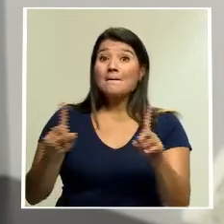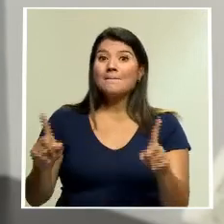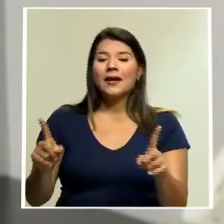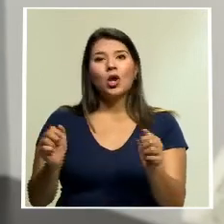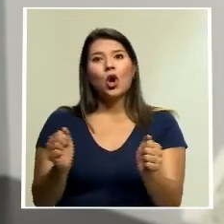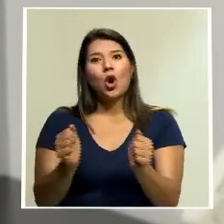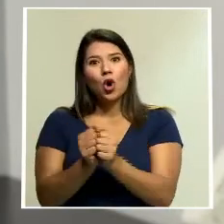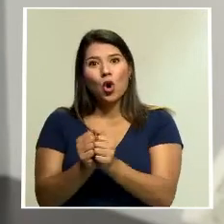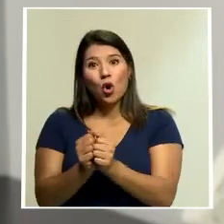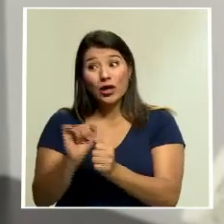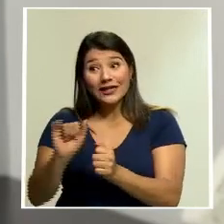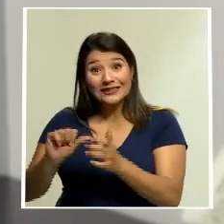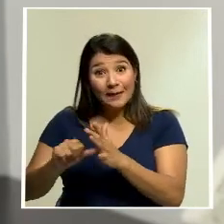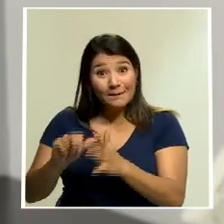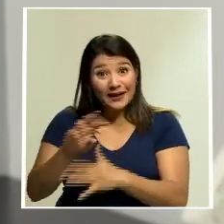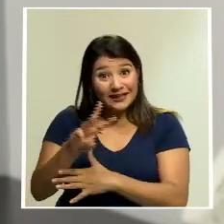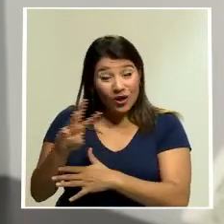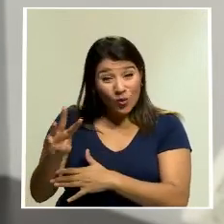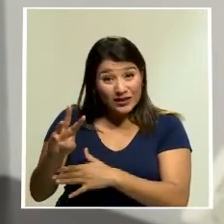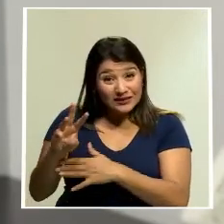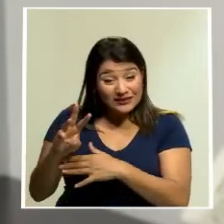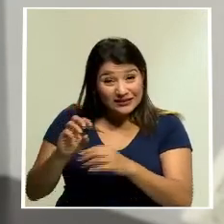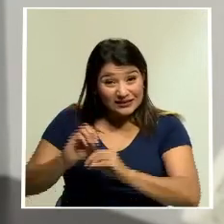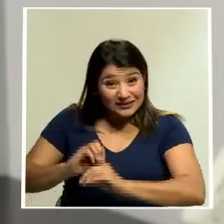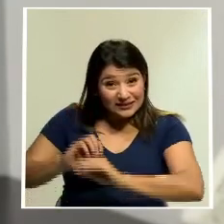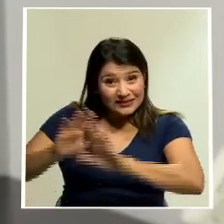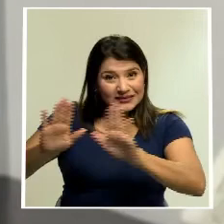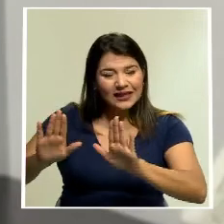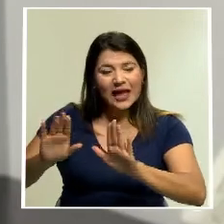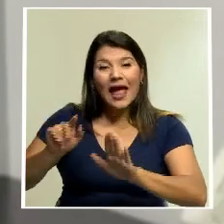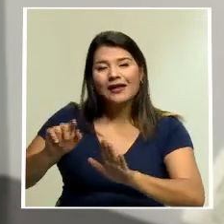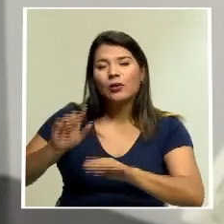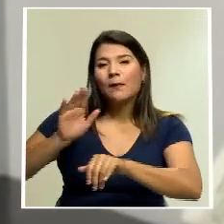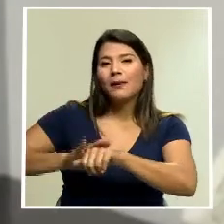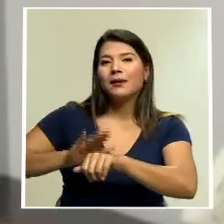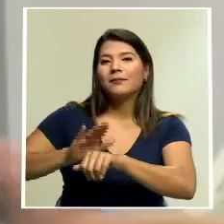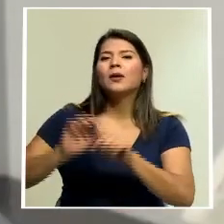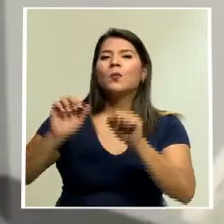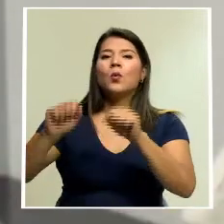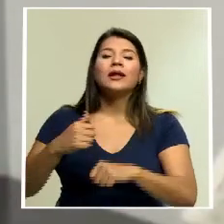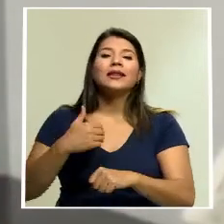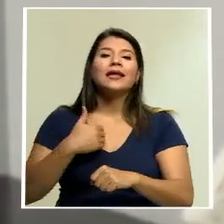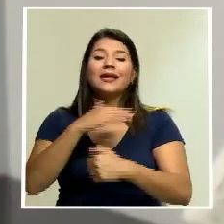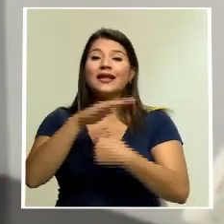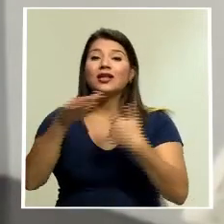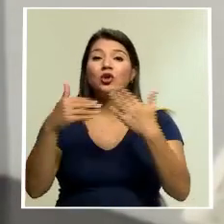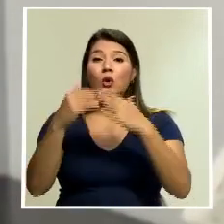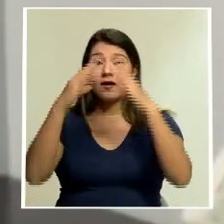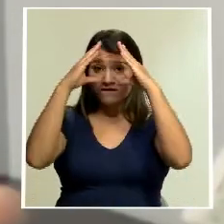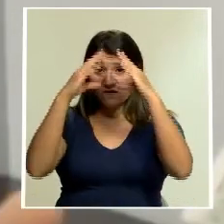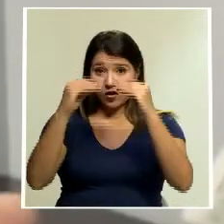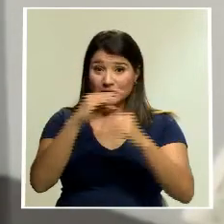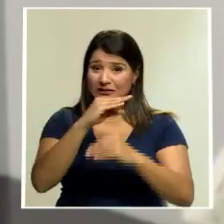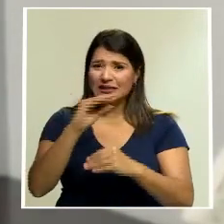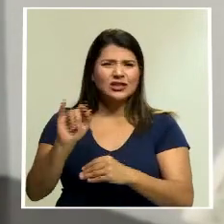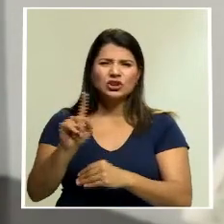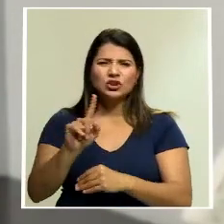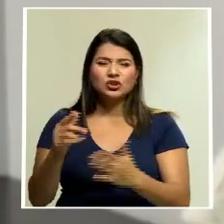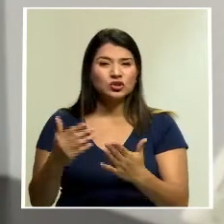este portal de transparencia, vamos a permitirnos tener toda la información. Y eso no es